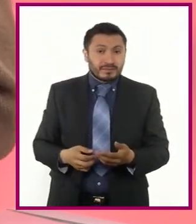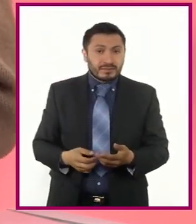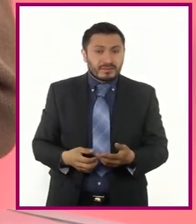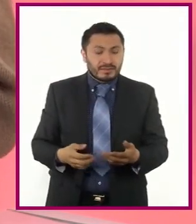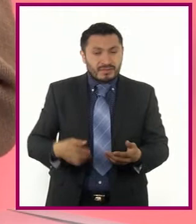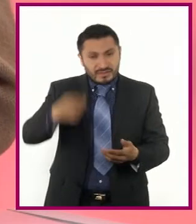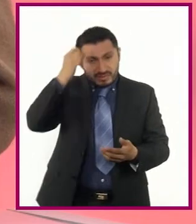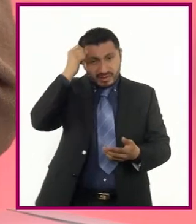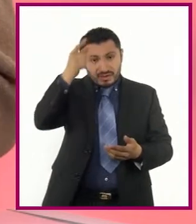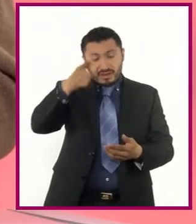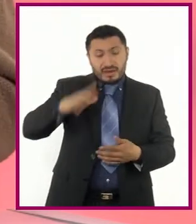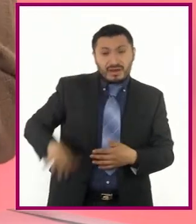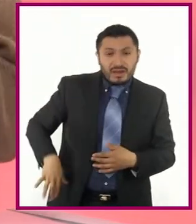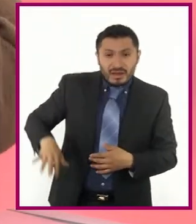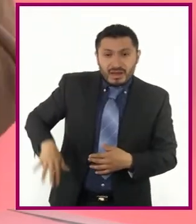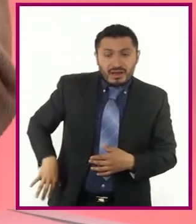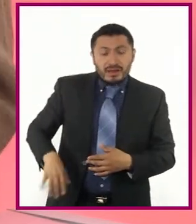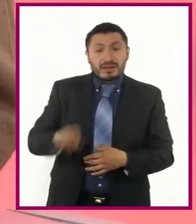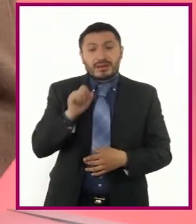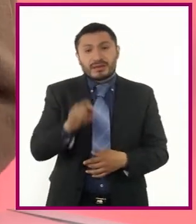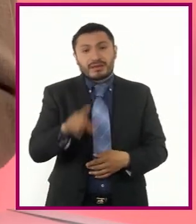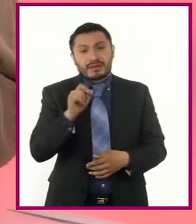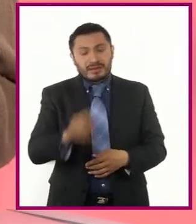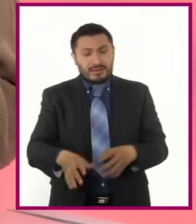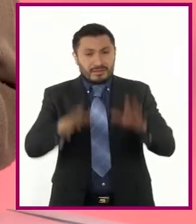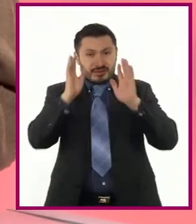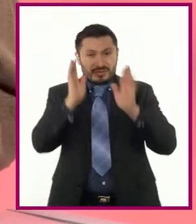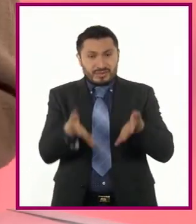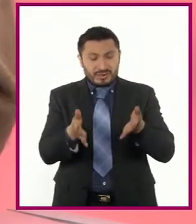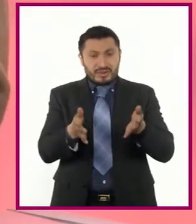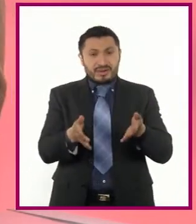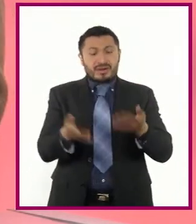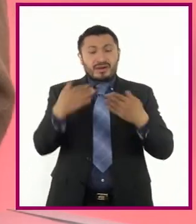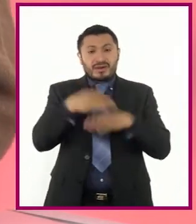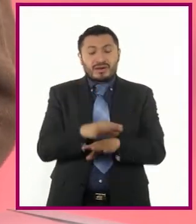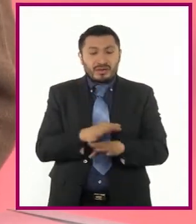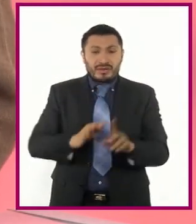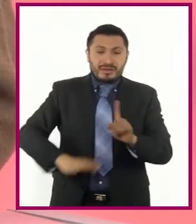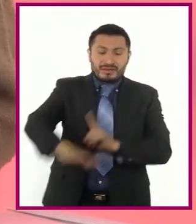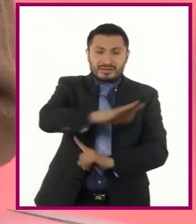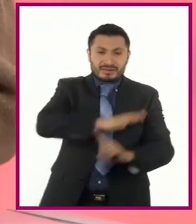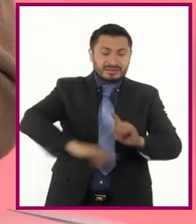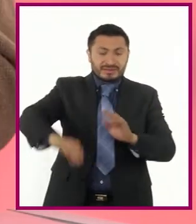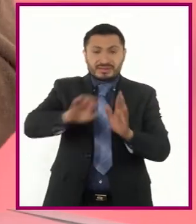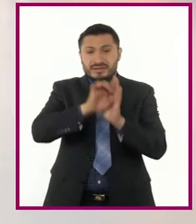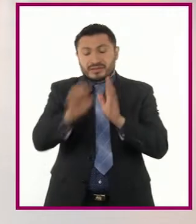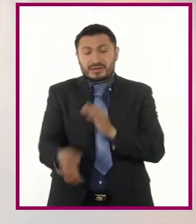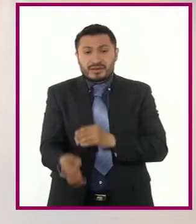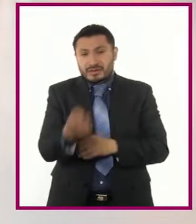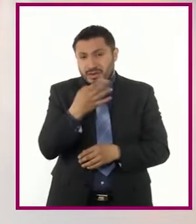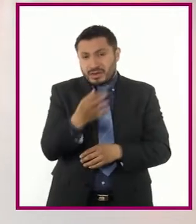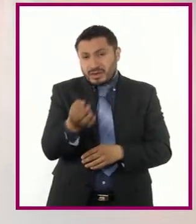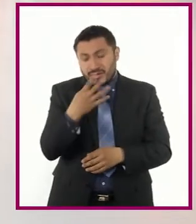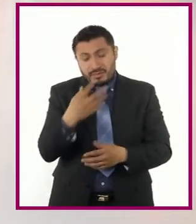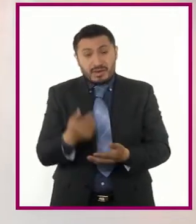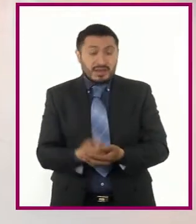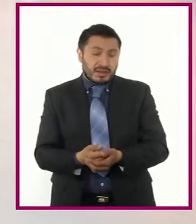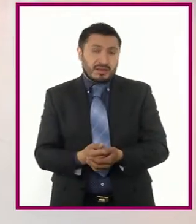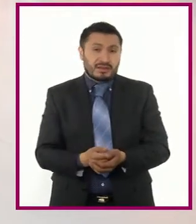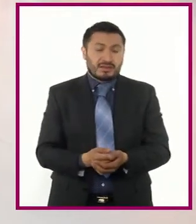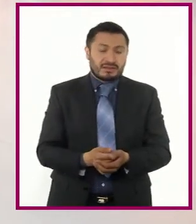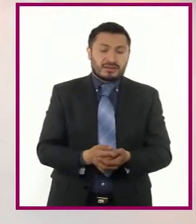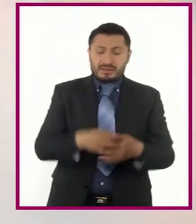creados recientemente y estos mismos ya están presentes en el ambiente, como es el caso de los antibióticos. Tenemos ahorita el concepto